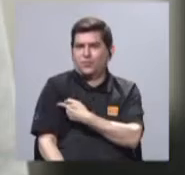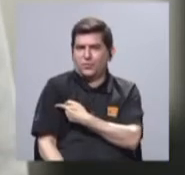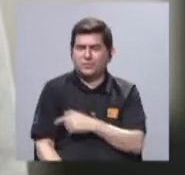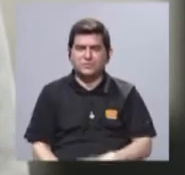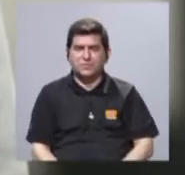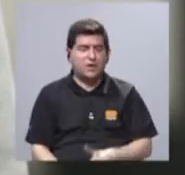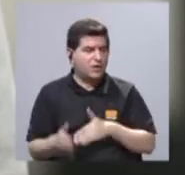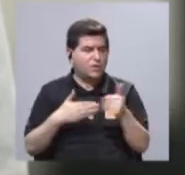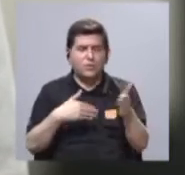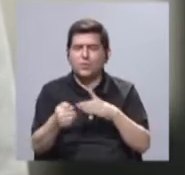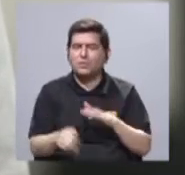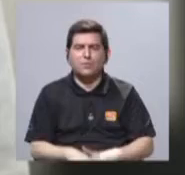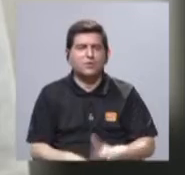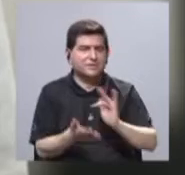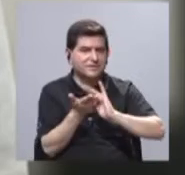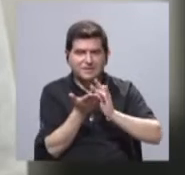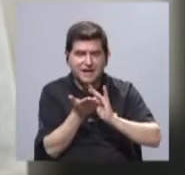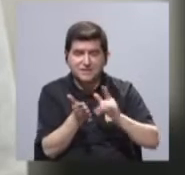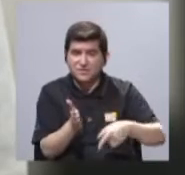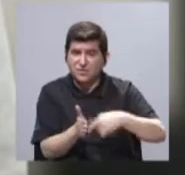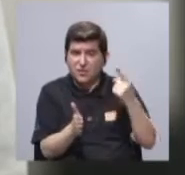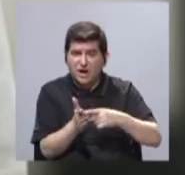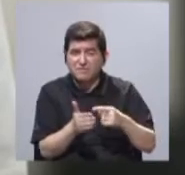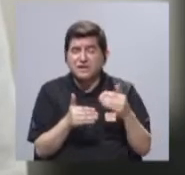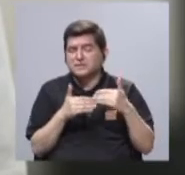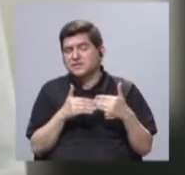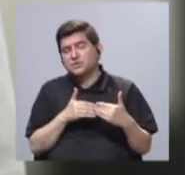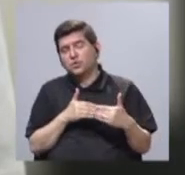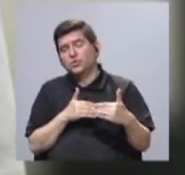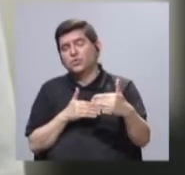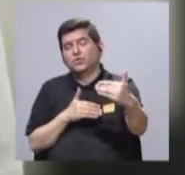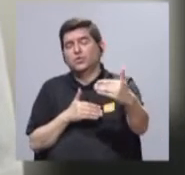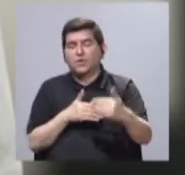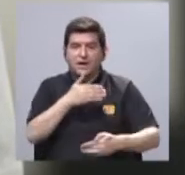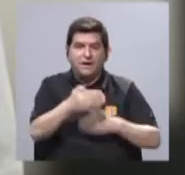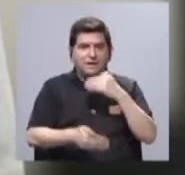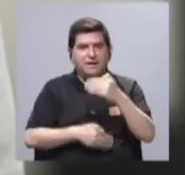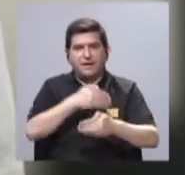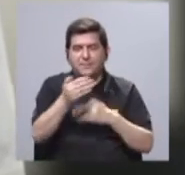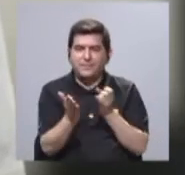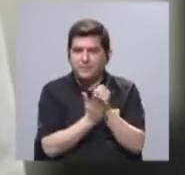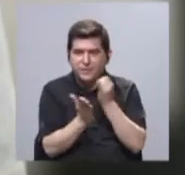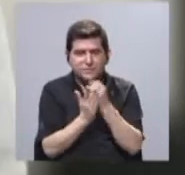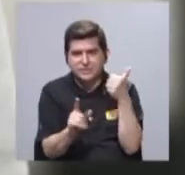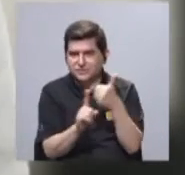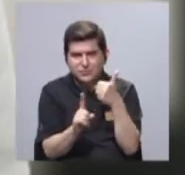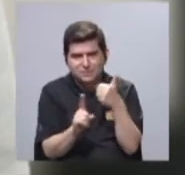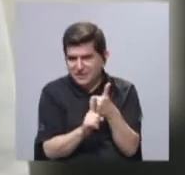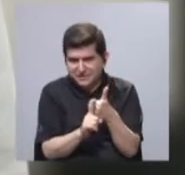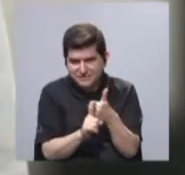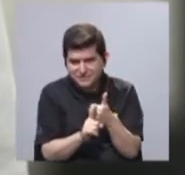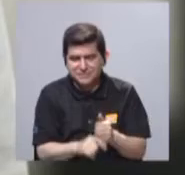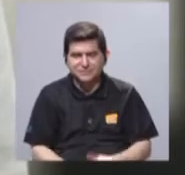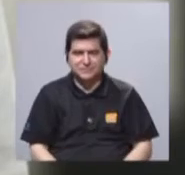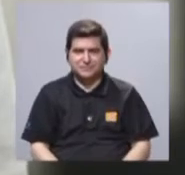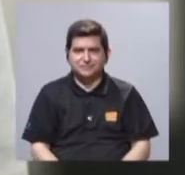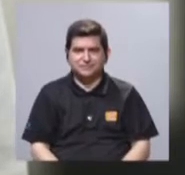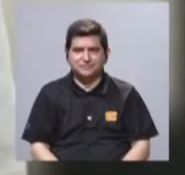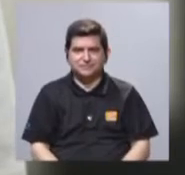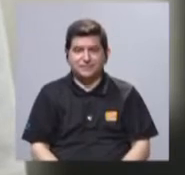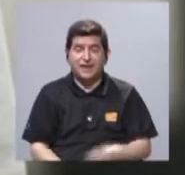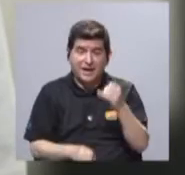en muchos casos los ensayos clínicos para demostrar la seguridad a la eficacia de las vacunas por de cualquier otro medicamento